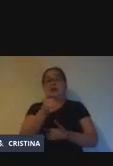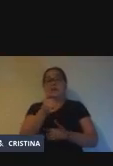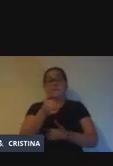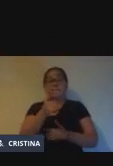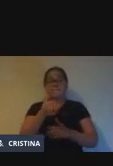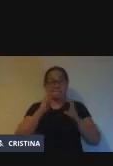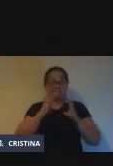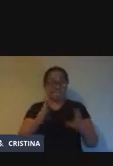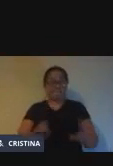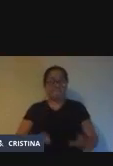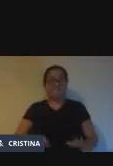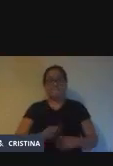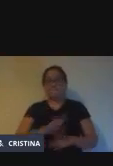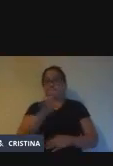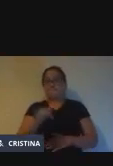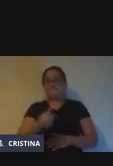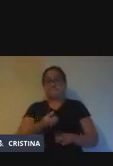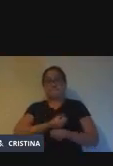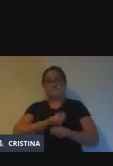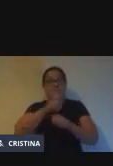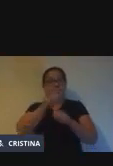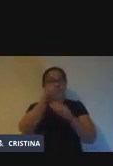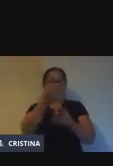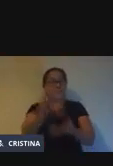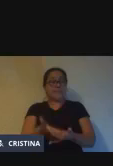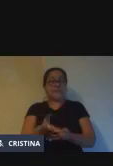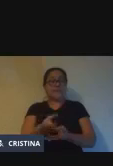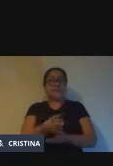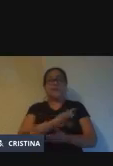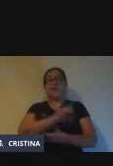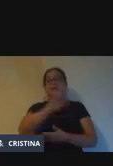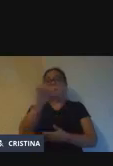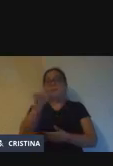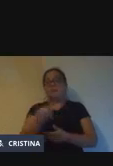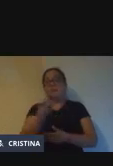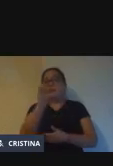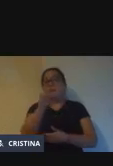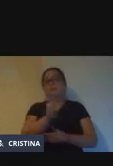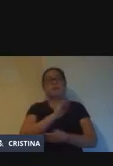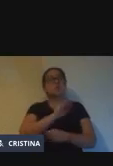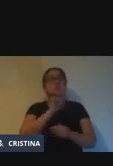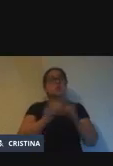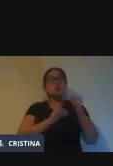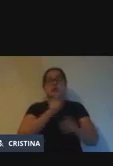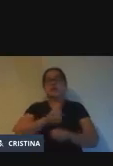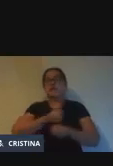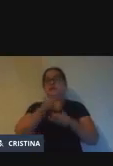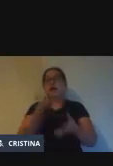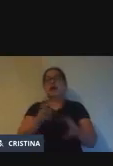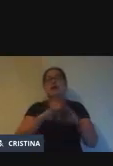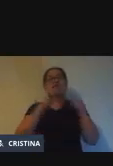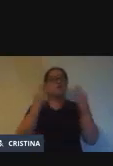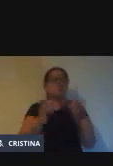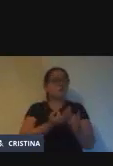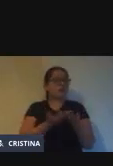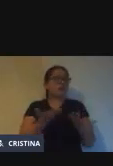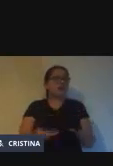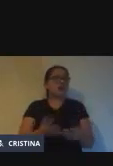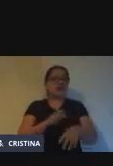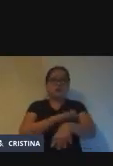el cuerpo, acuérdense, lo dice. Va a salir, va a buscar una